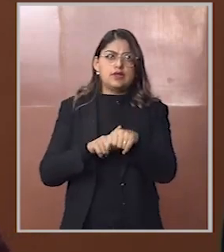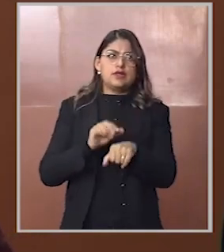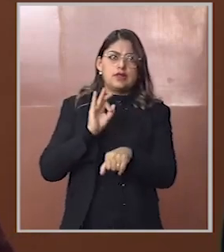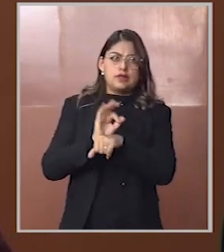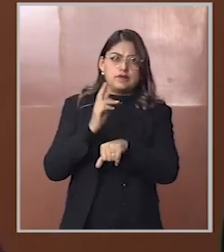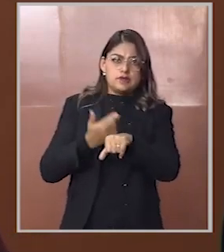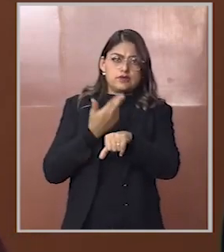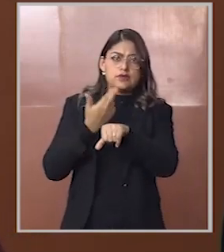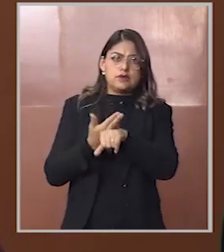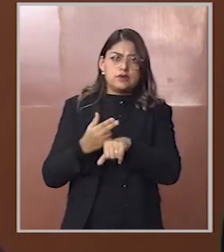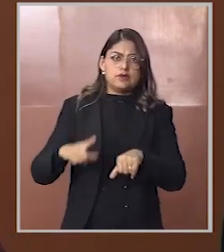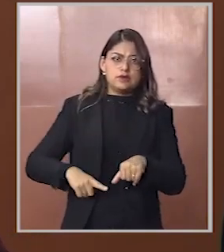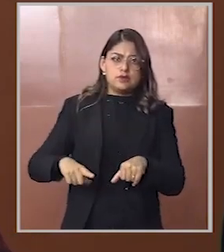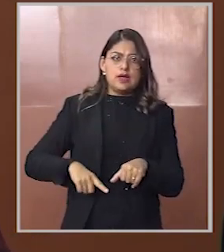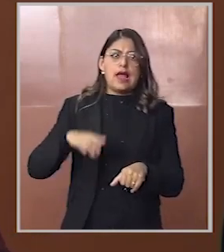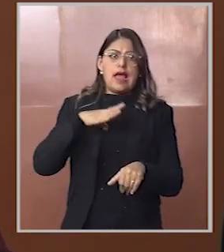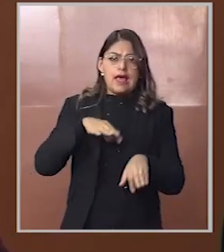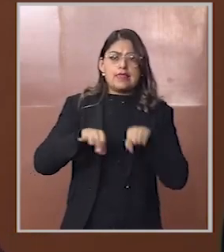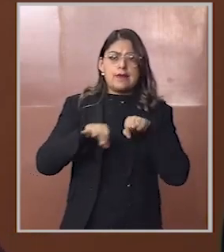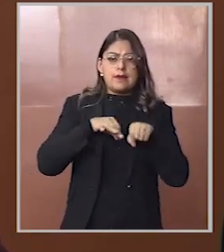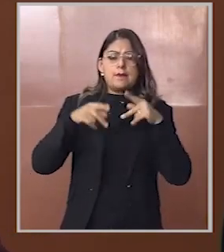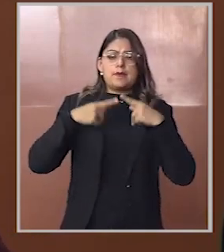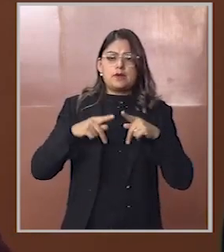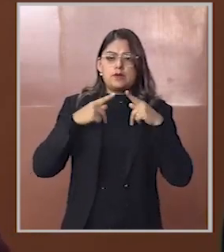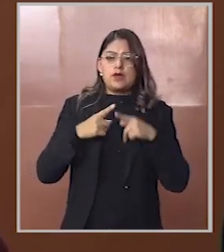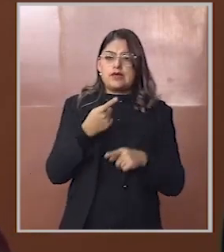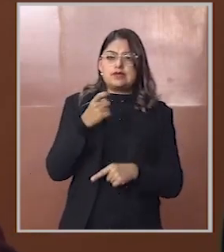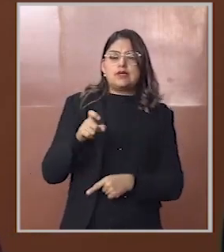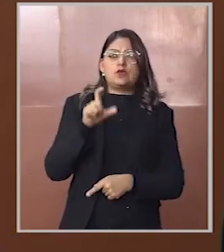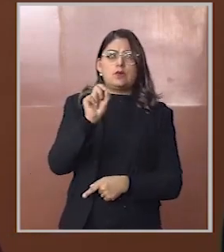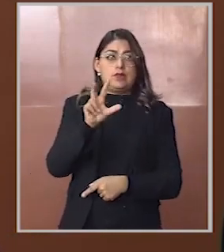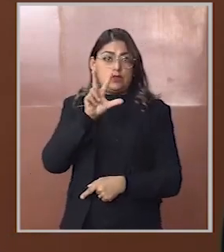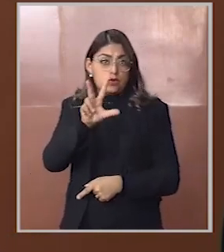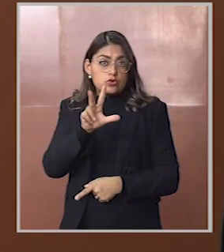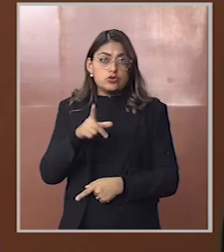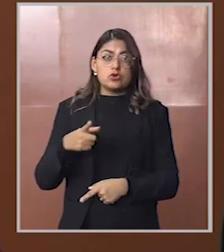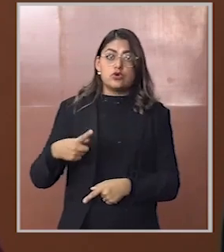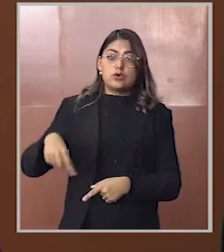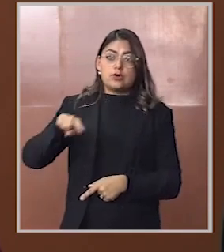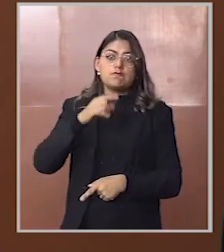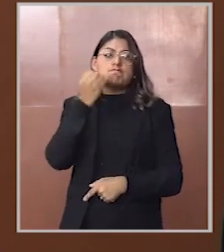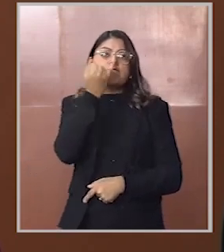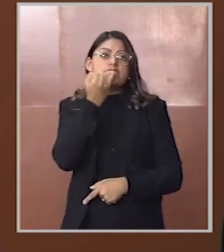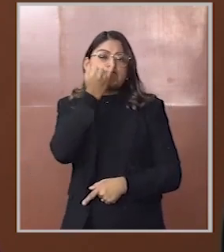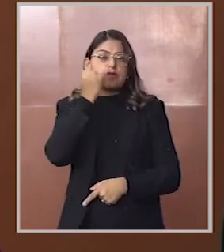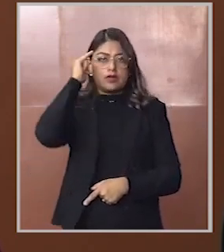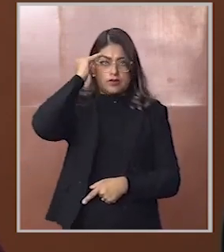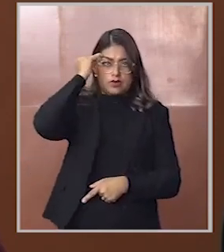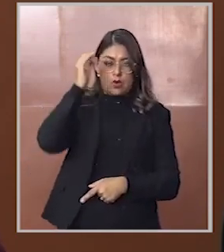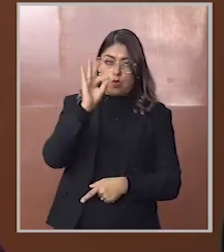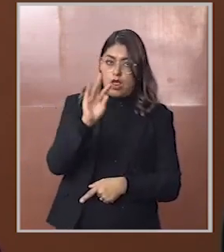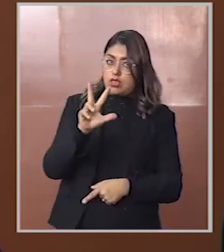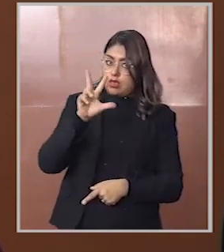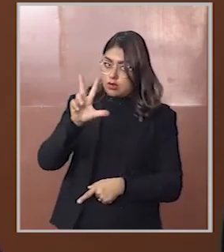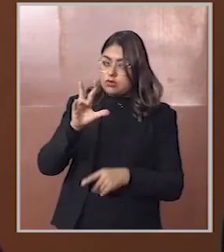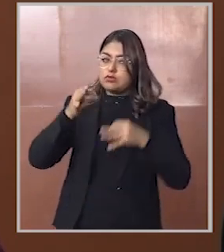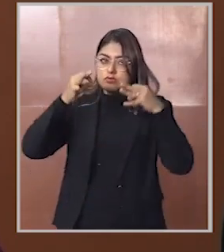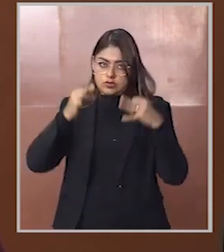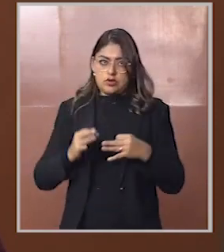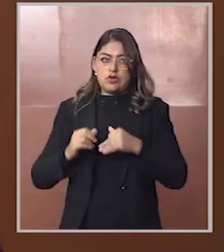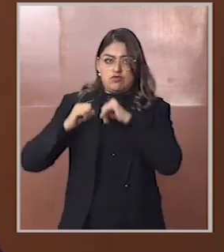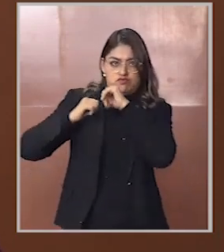pública laboran 128 personas hablantes de alguna lengua indígena 49 de ellas son defensoras